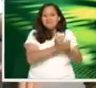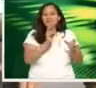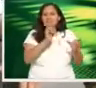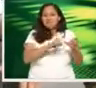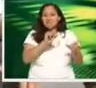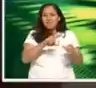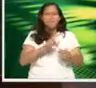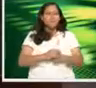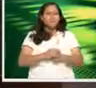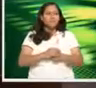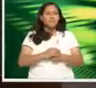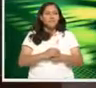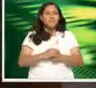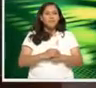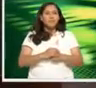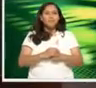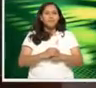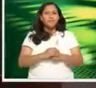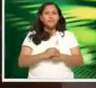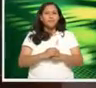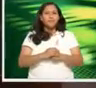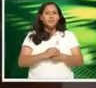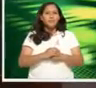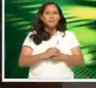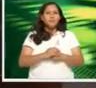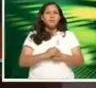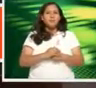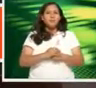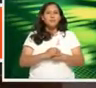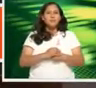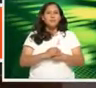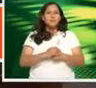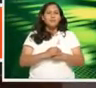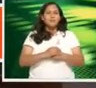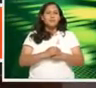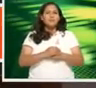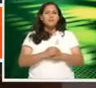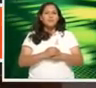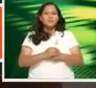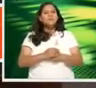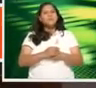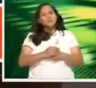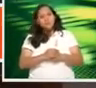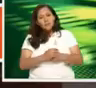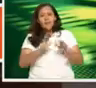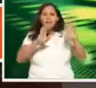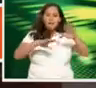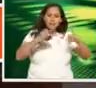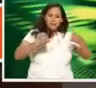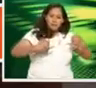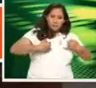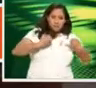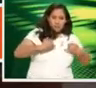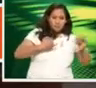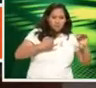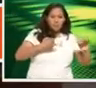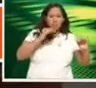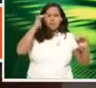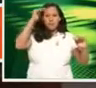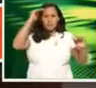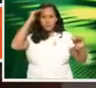ser etapas, hablando específicamente de etapas de la vida, ¿no? Me refiero a la pubertad, la adolescencia, llegar a